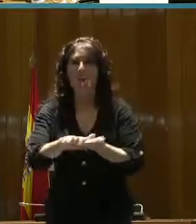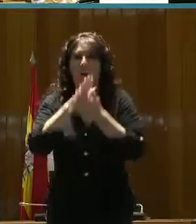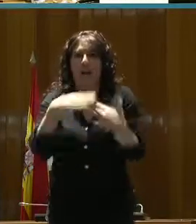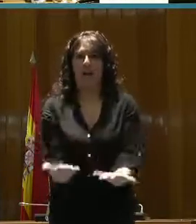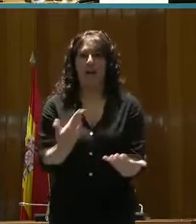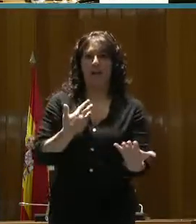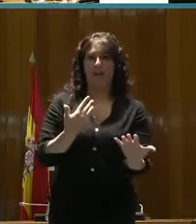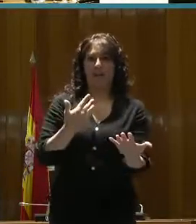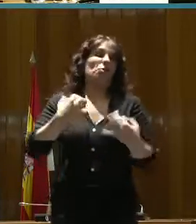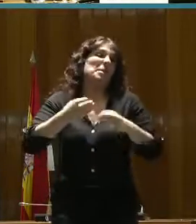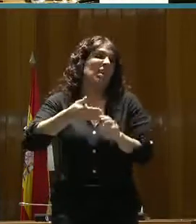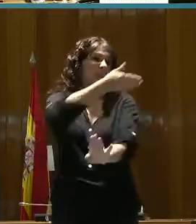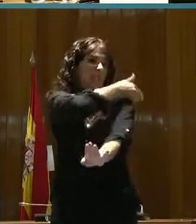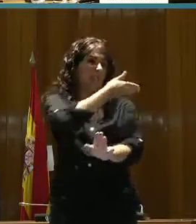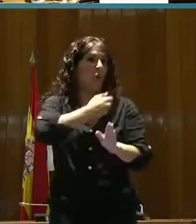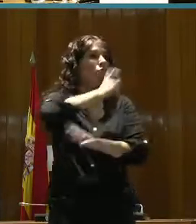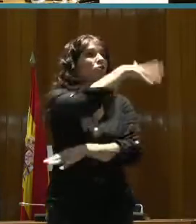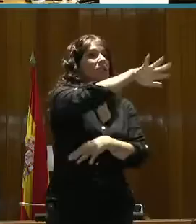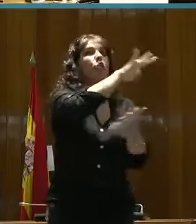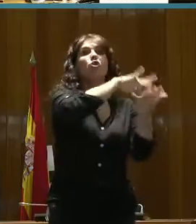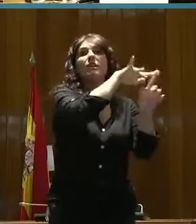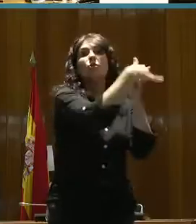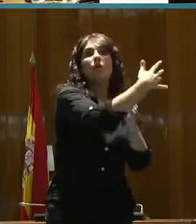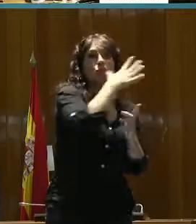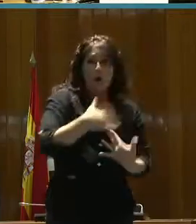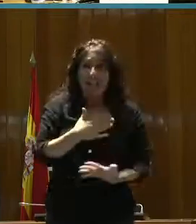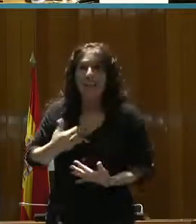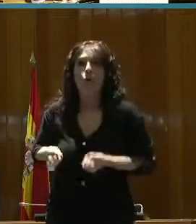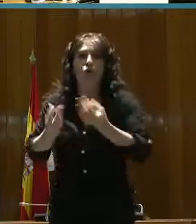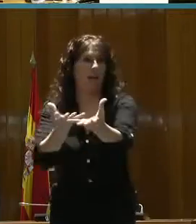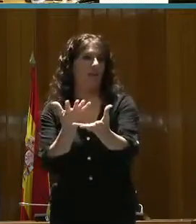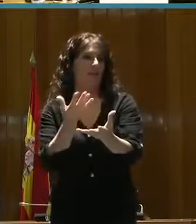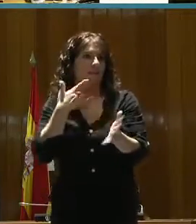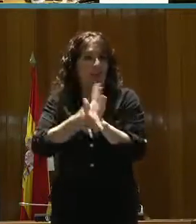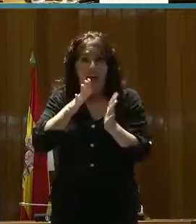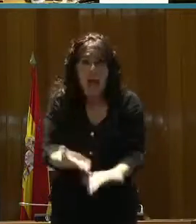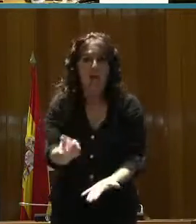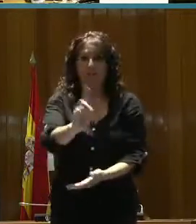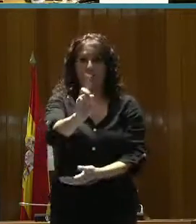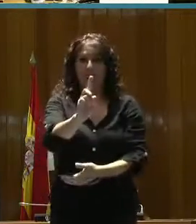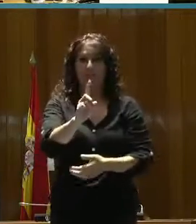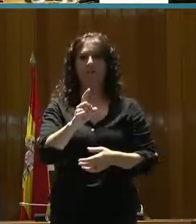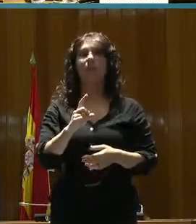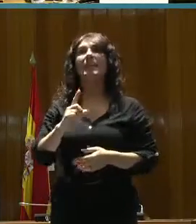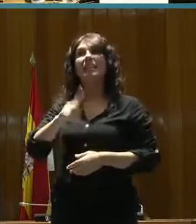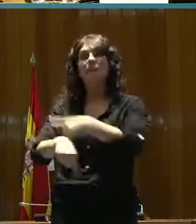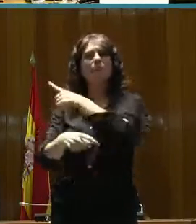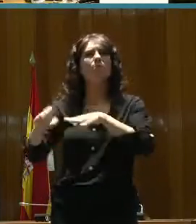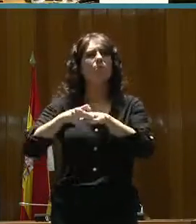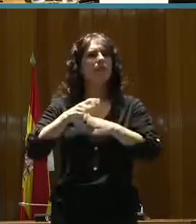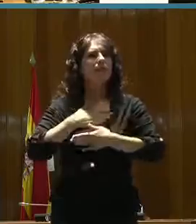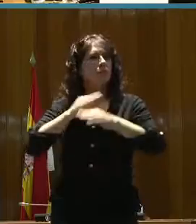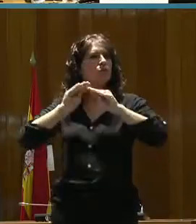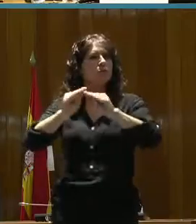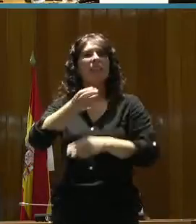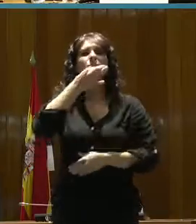es en el pasado y en otro lugar. Y también el cambio de rol presenta en general propiedades de lo que conocemos como